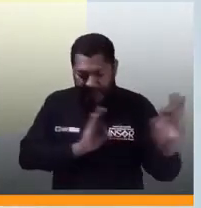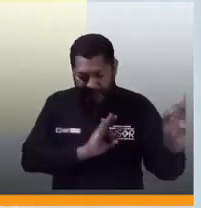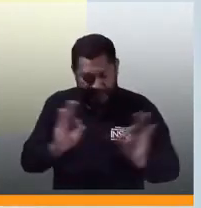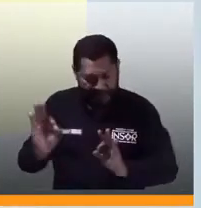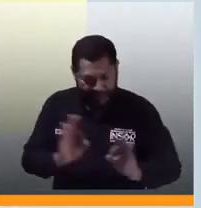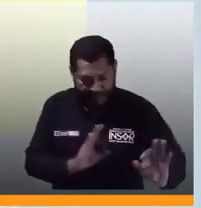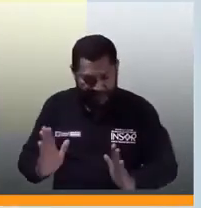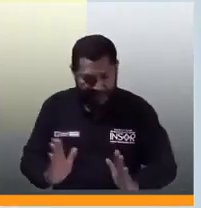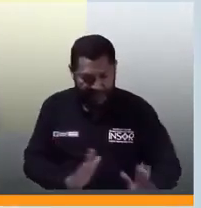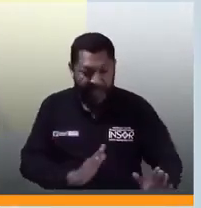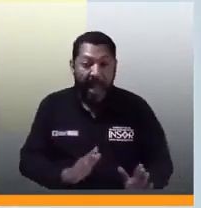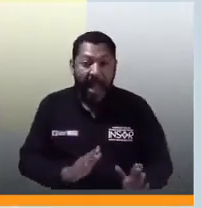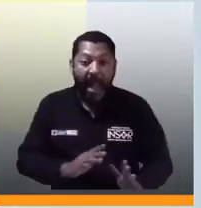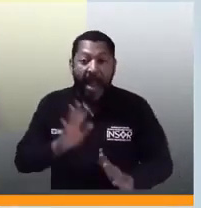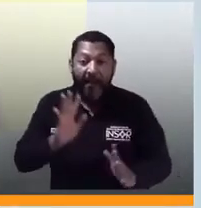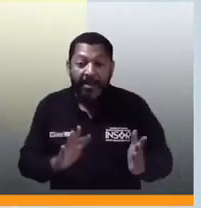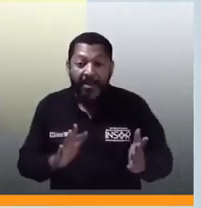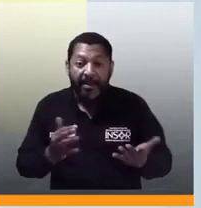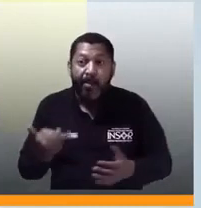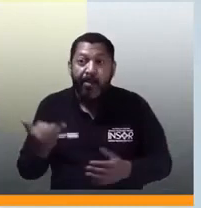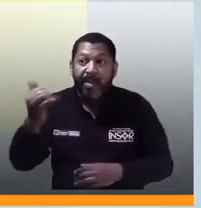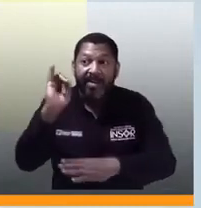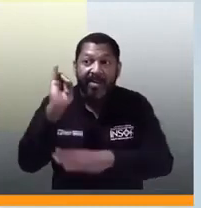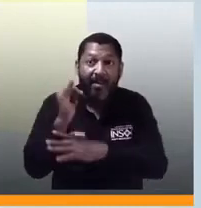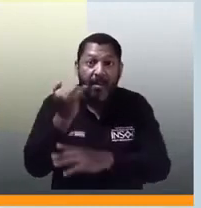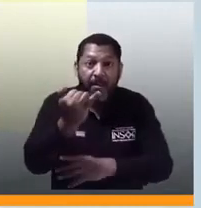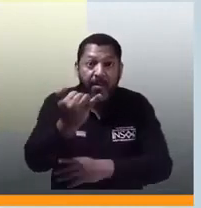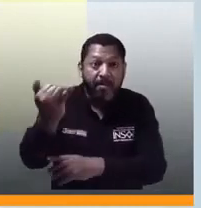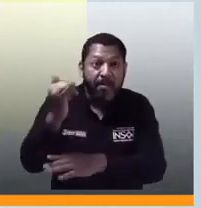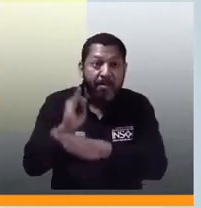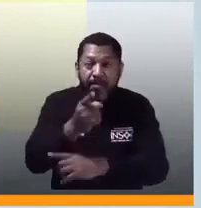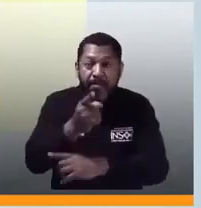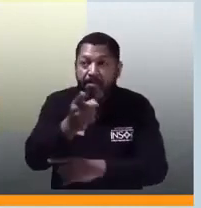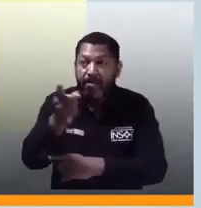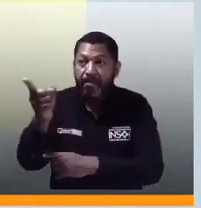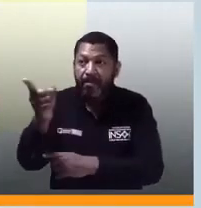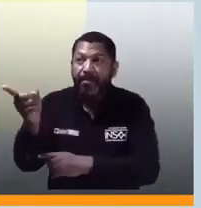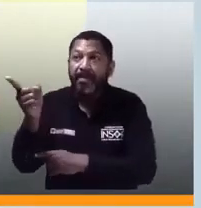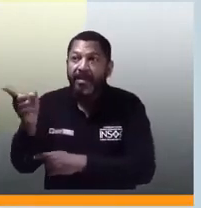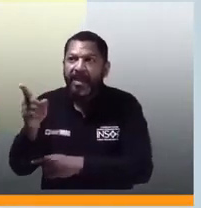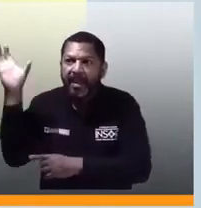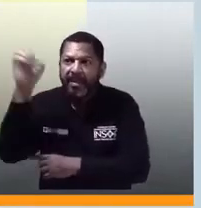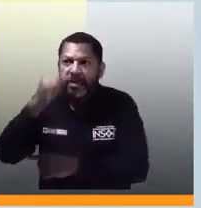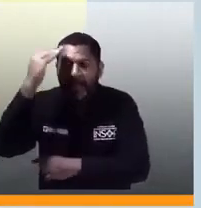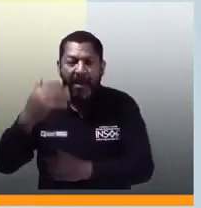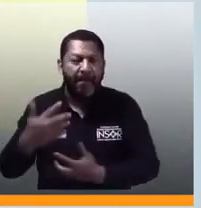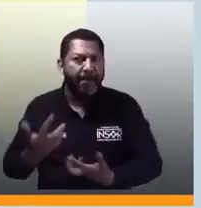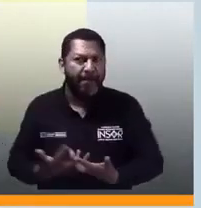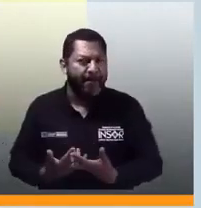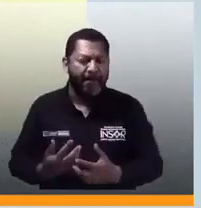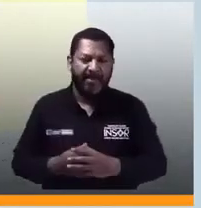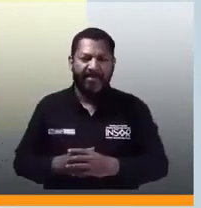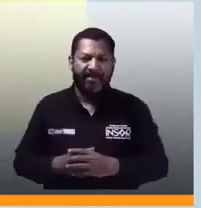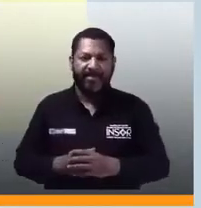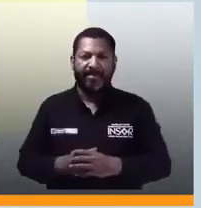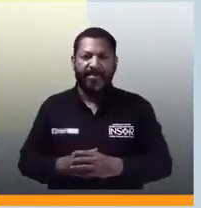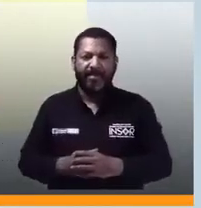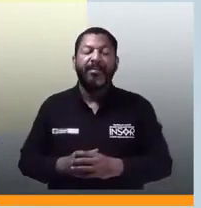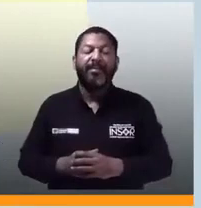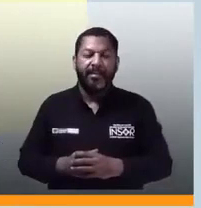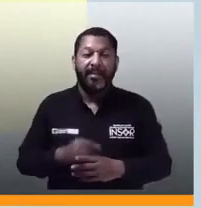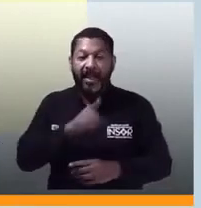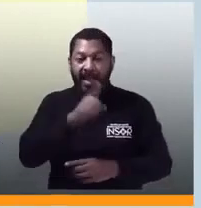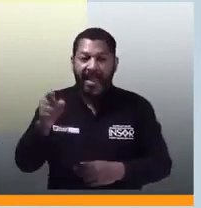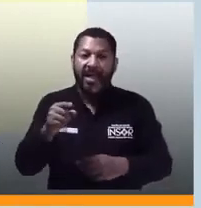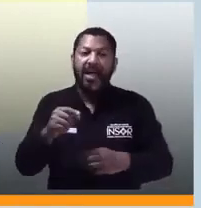no todas las veces ni por todas las instituciones es tenido en cuenta. Realmente esas fueron las